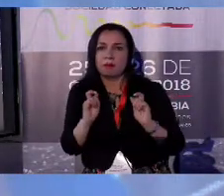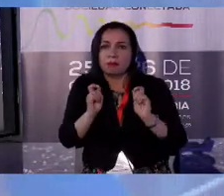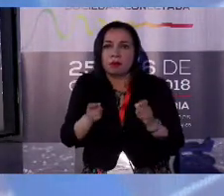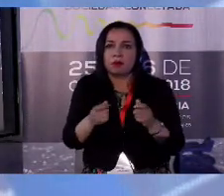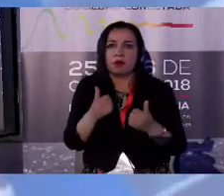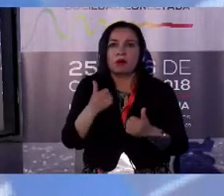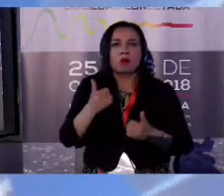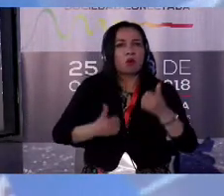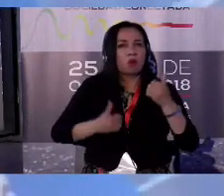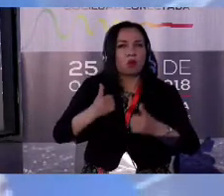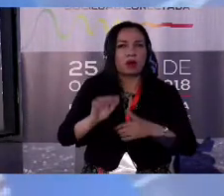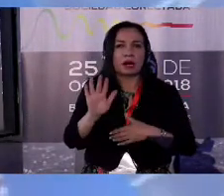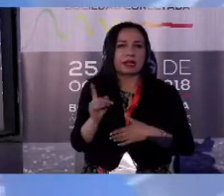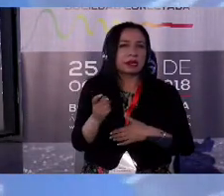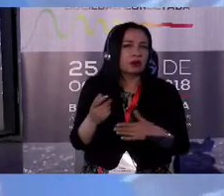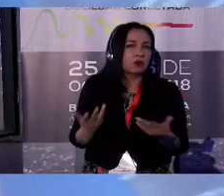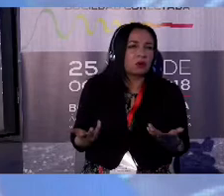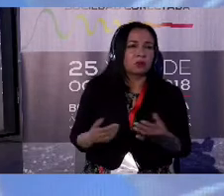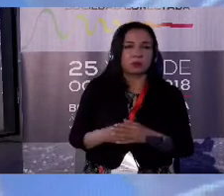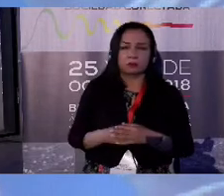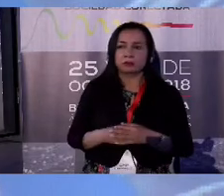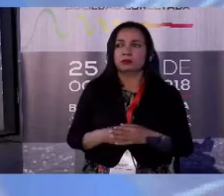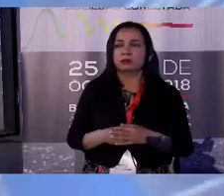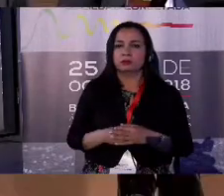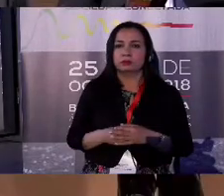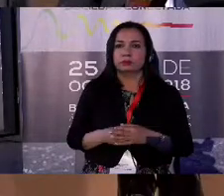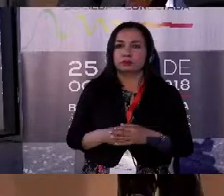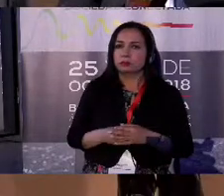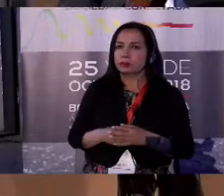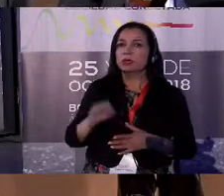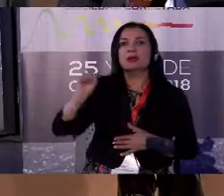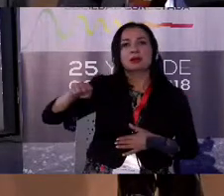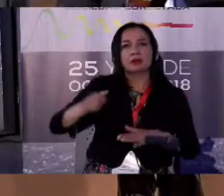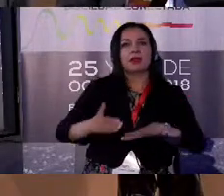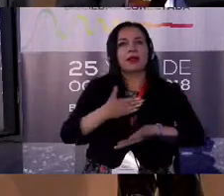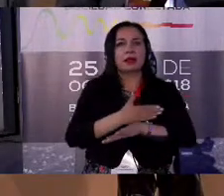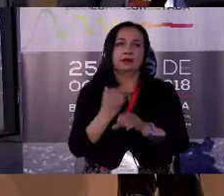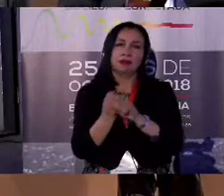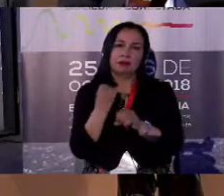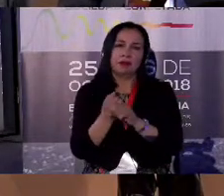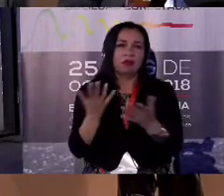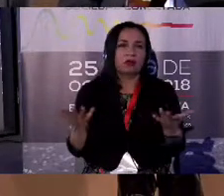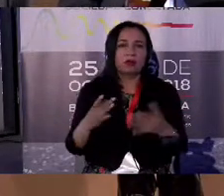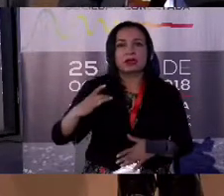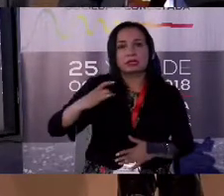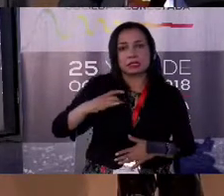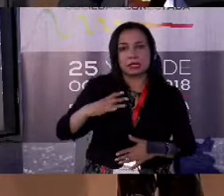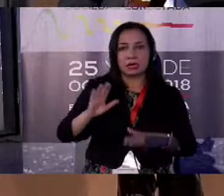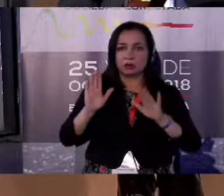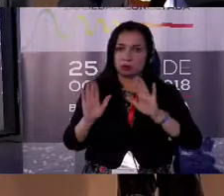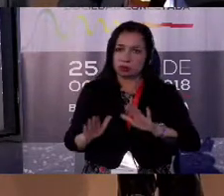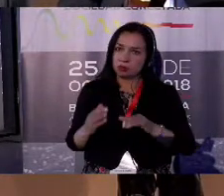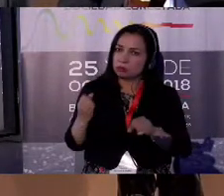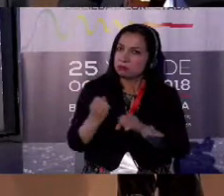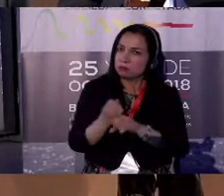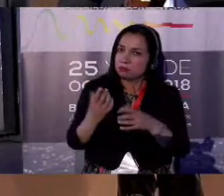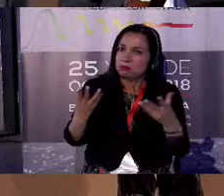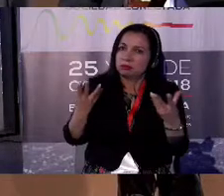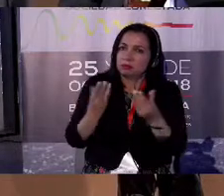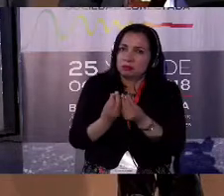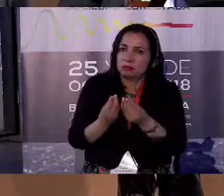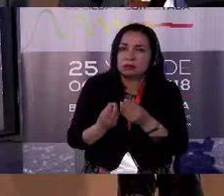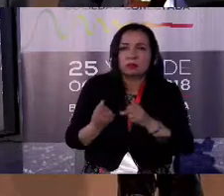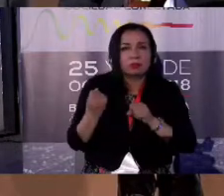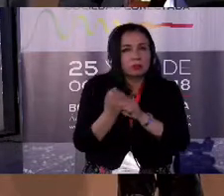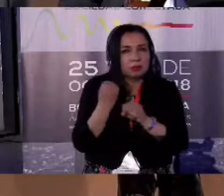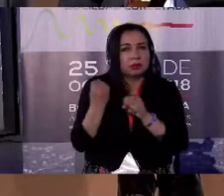en la región. Sí, bueno, de hecho estuvimos trabajando un poco también con Pablo en Chile y bueno, estamos también siguiendo qué es lo que está pasando